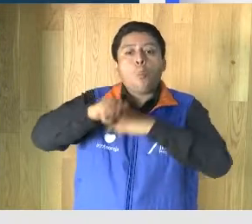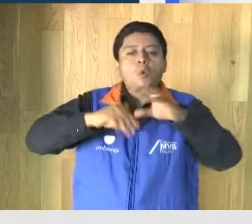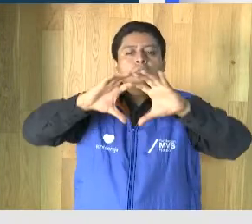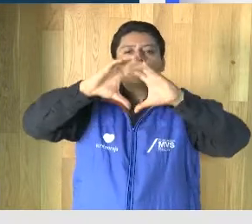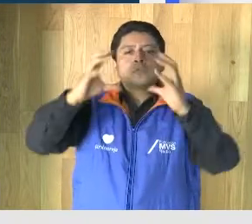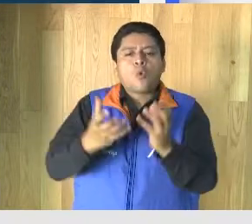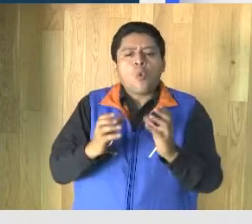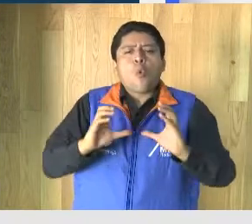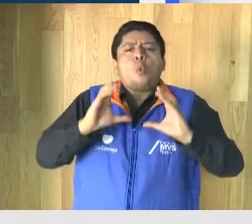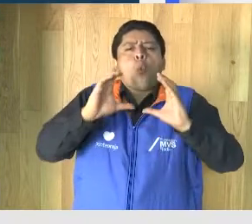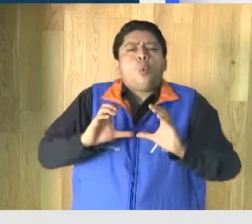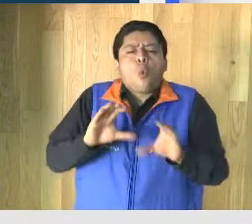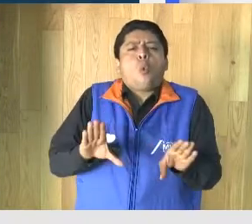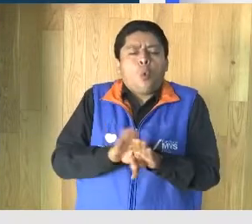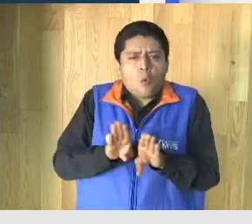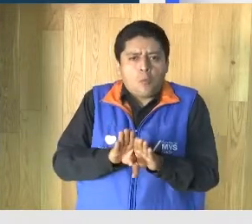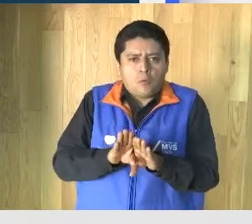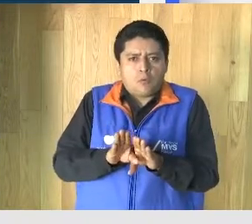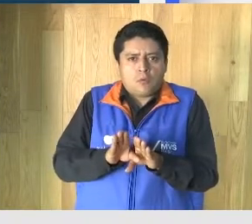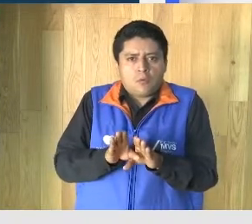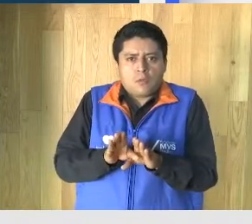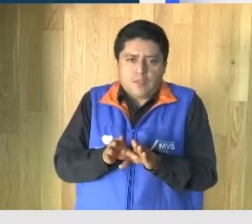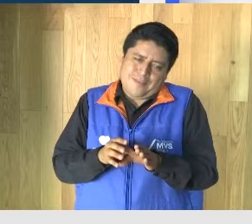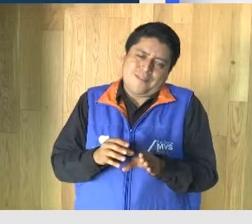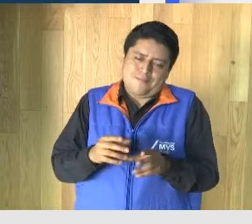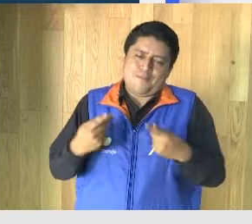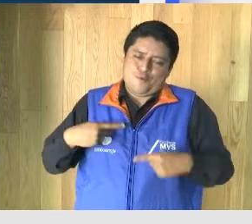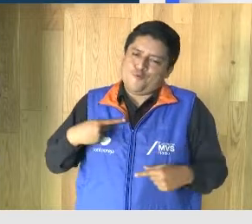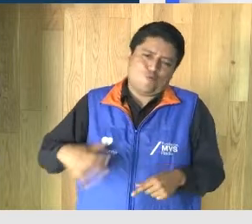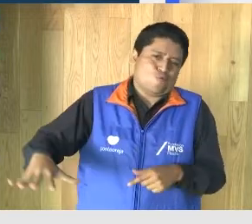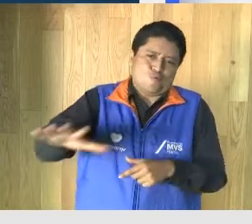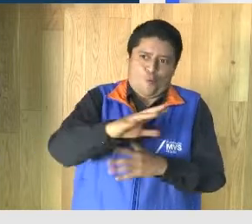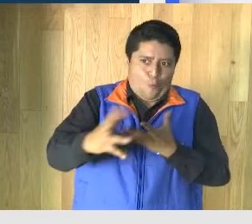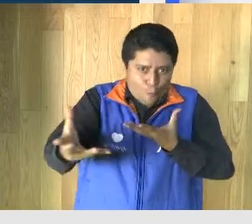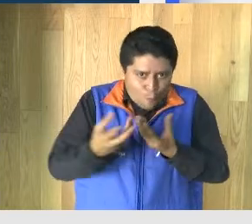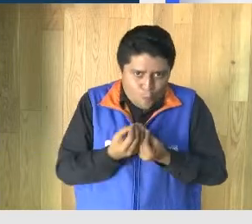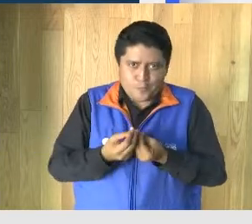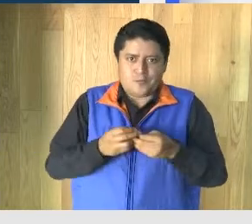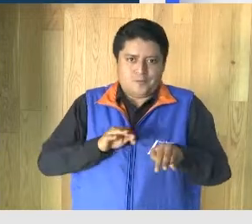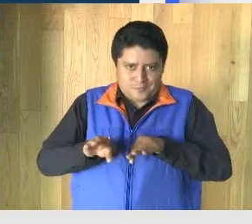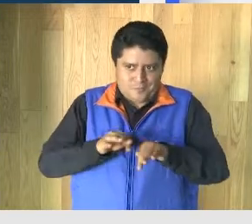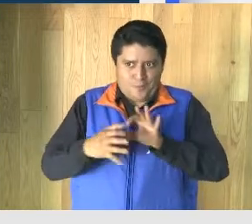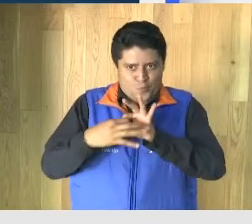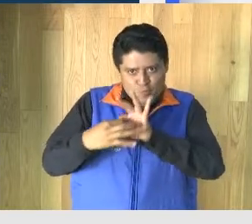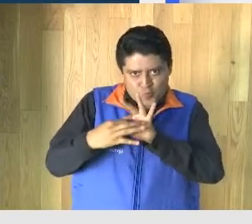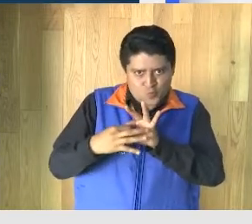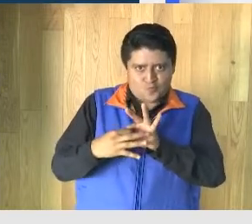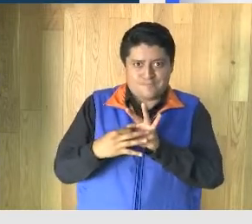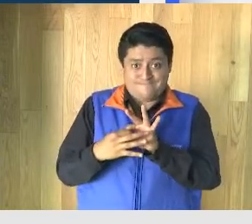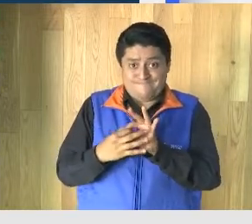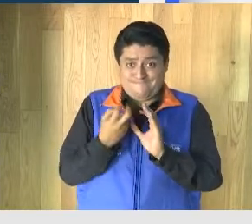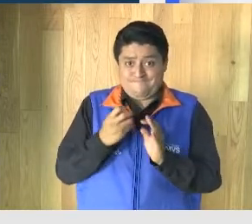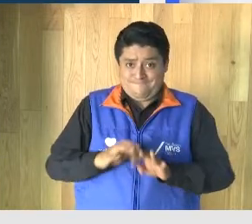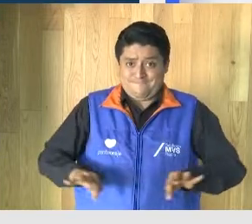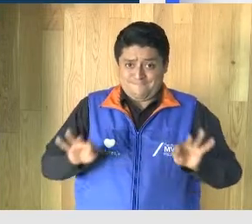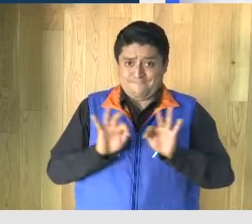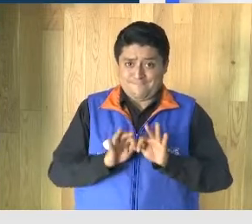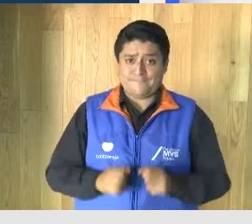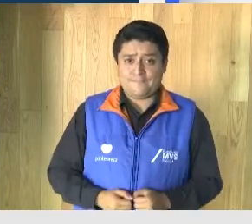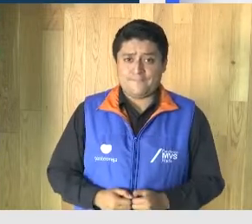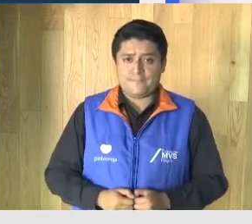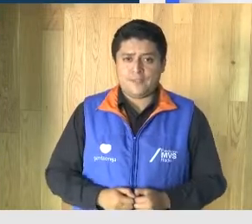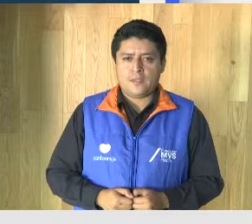vínculo con las personas, ¿no? Y interesante ver cómo